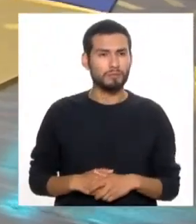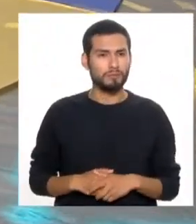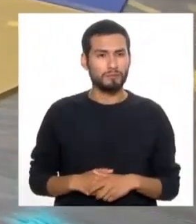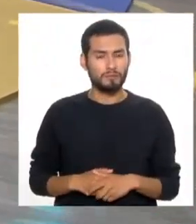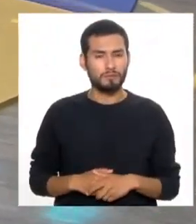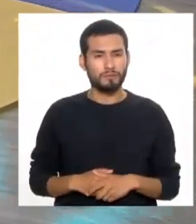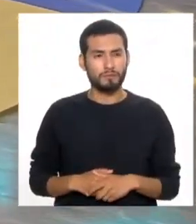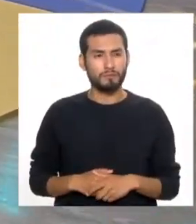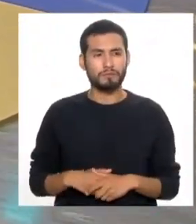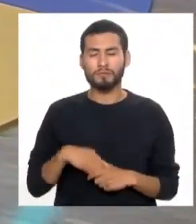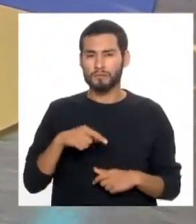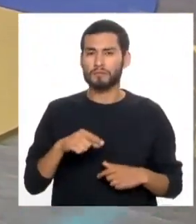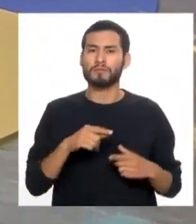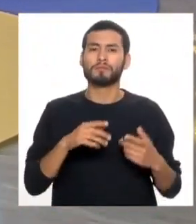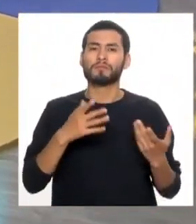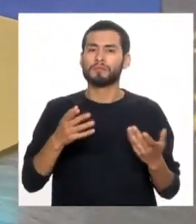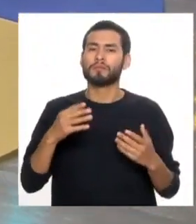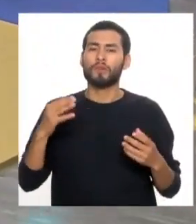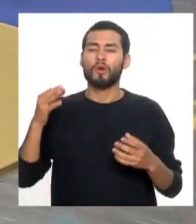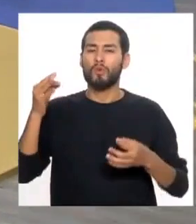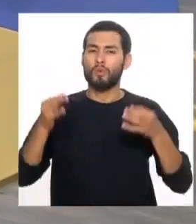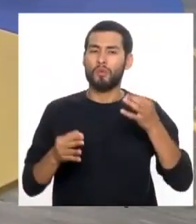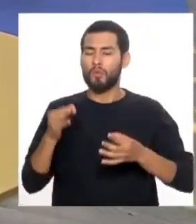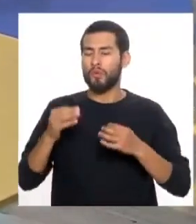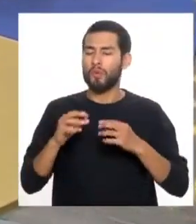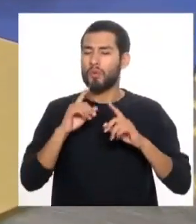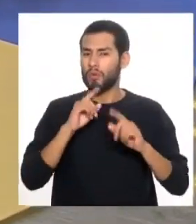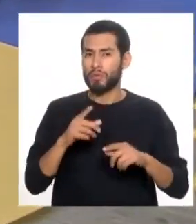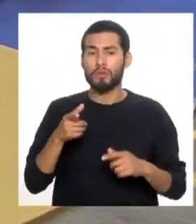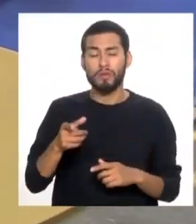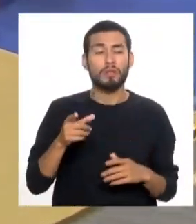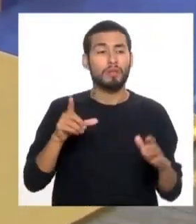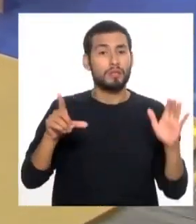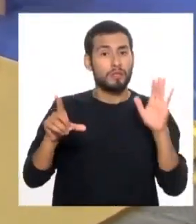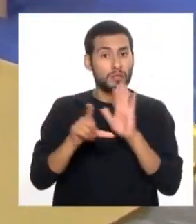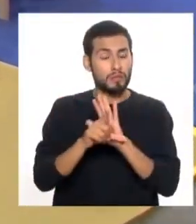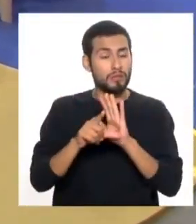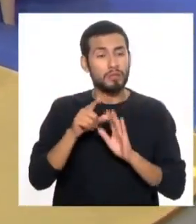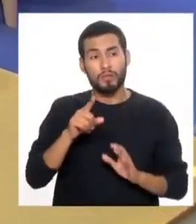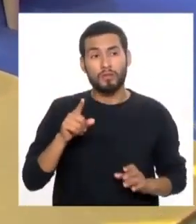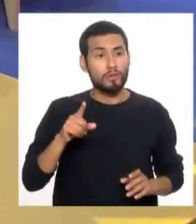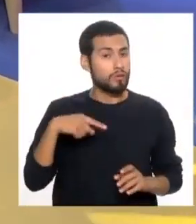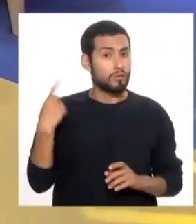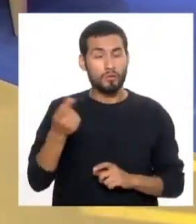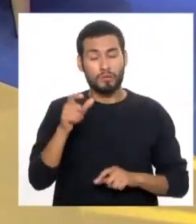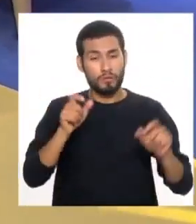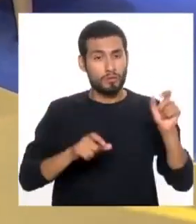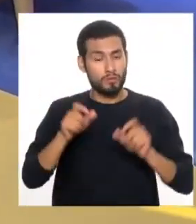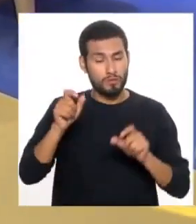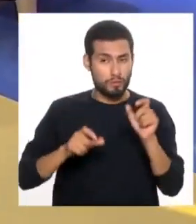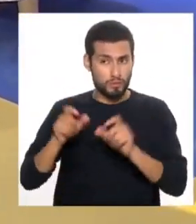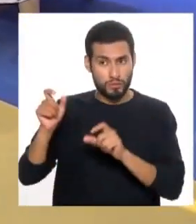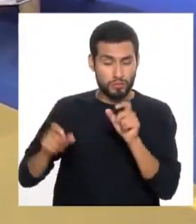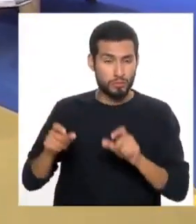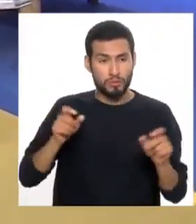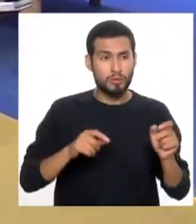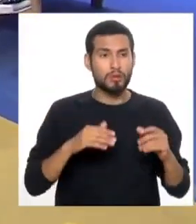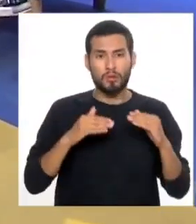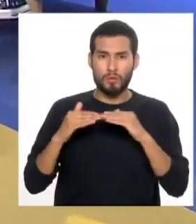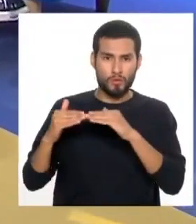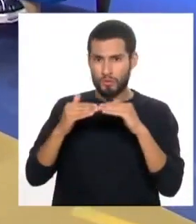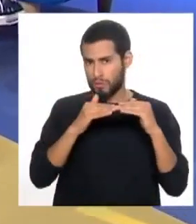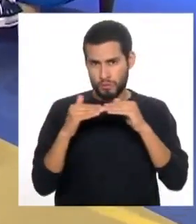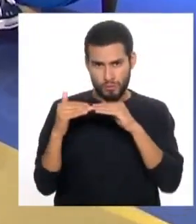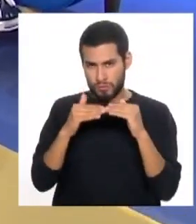carga más. ¿Eso no, eso lo va a ponderar ya el juez, ¿no? Recordemos que la ley, ante la ley todo ciudadano peruano tiene esta igualdad de